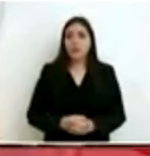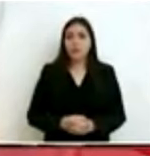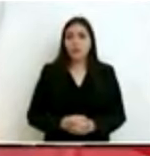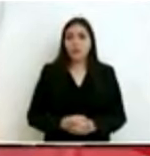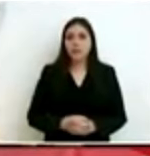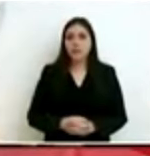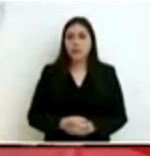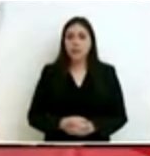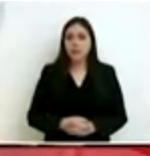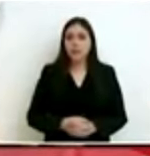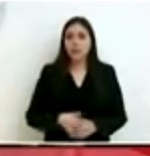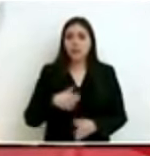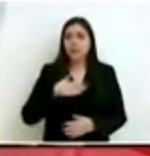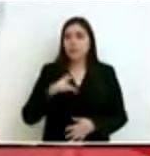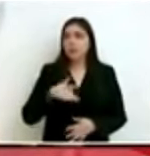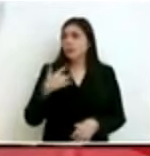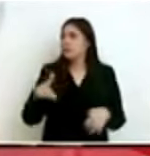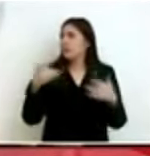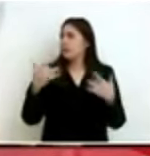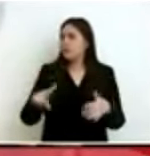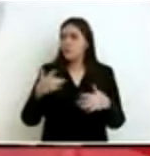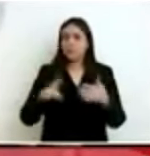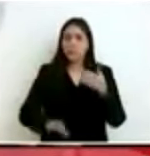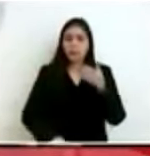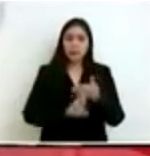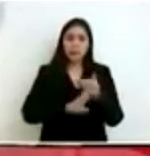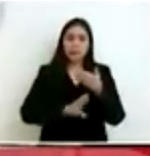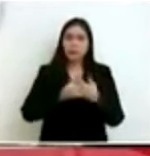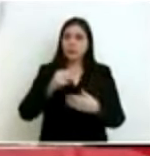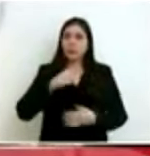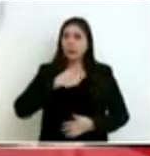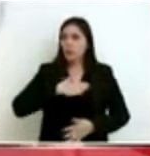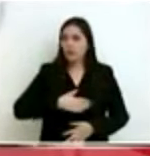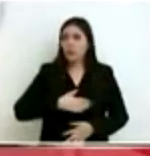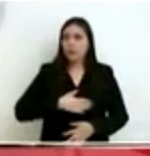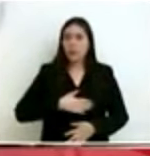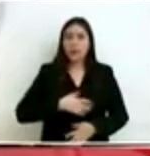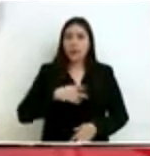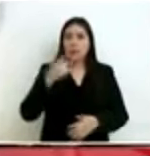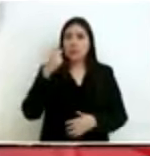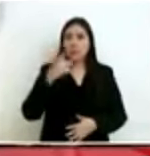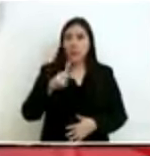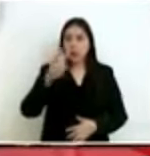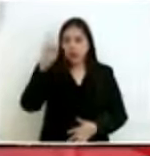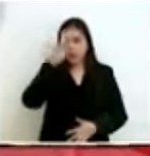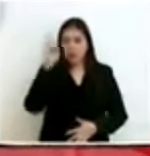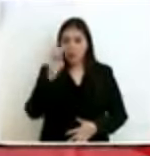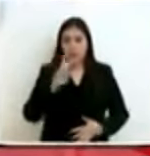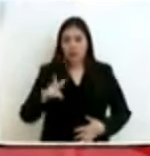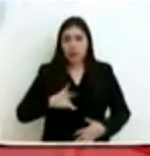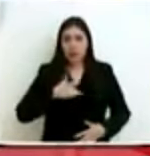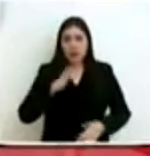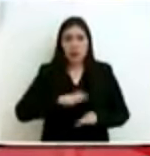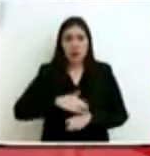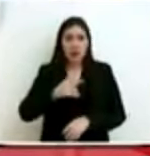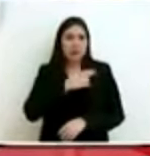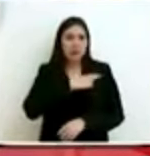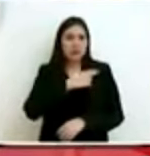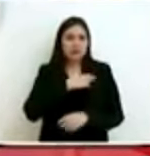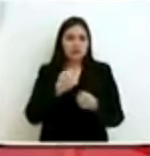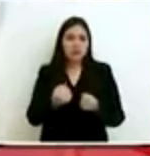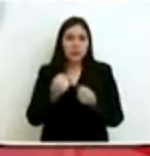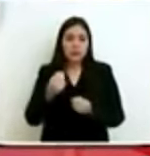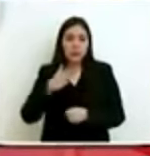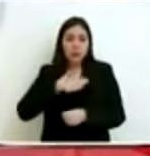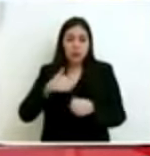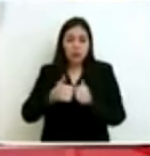injusta, de donde venga, pero me ha lastimado profundamente la que se ha originado en mi propio partido.